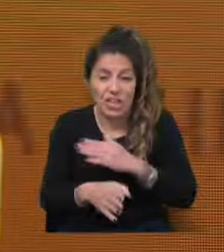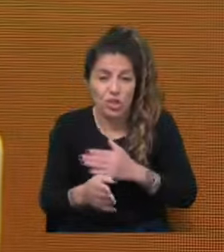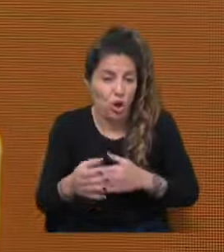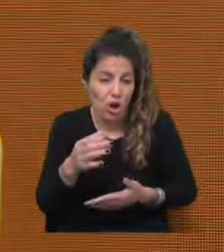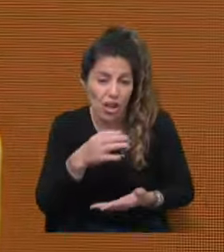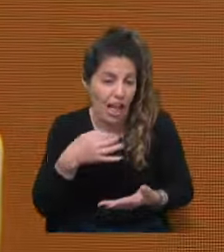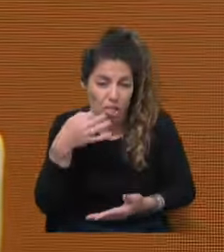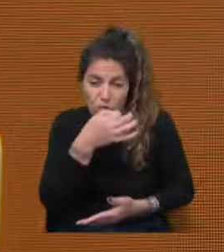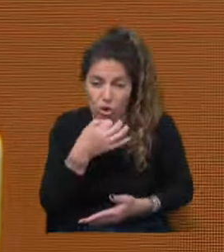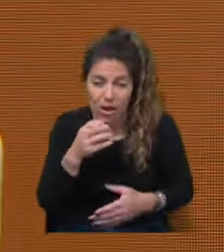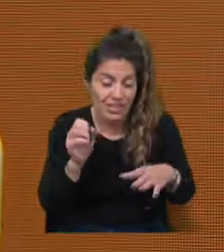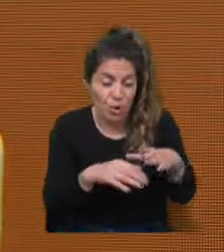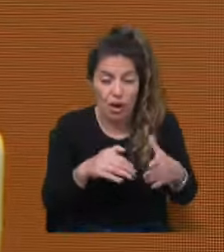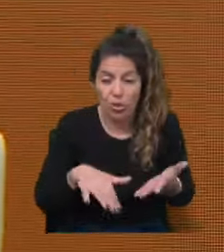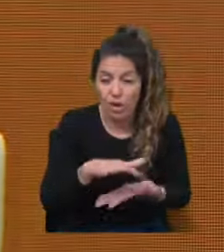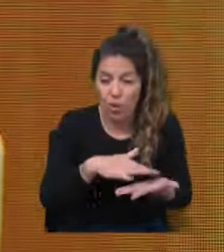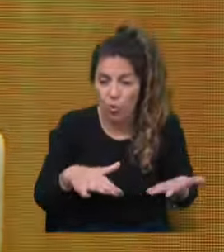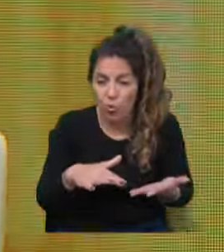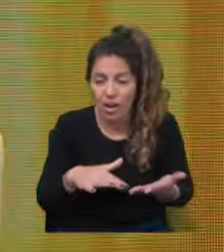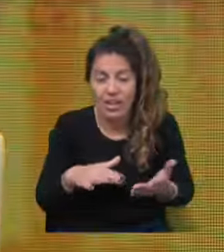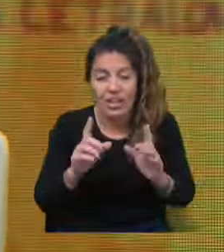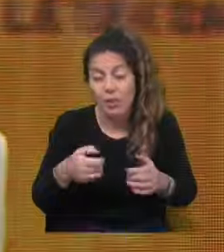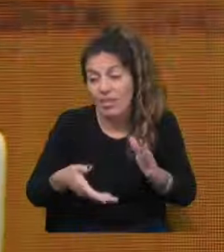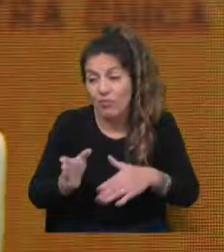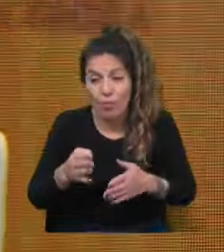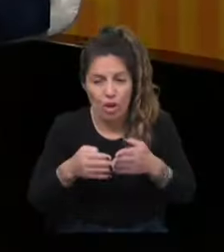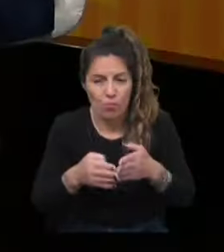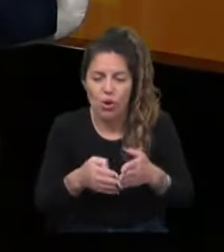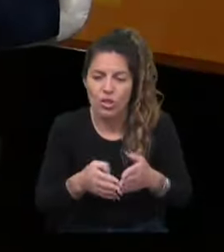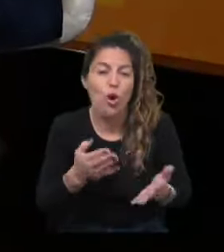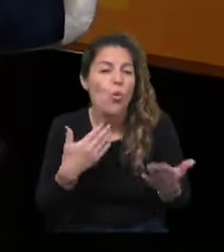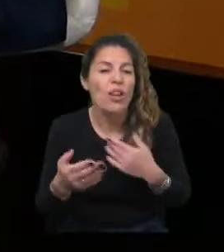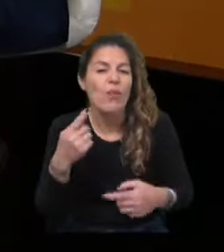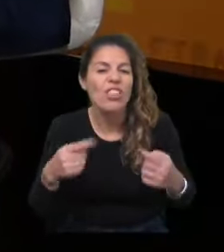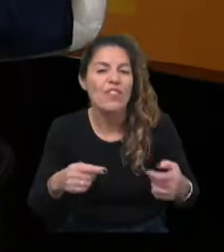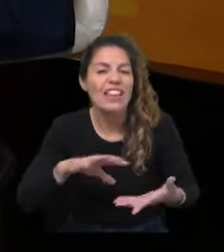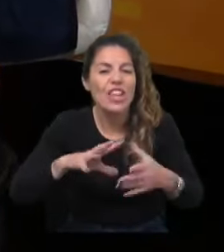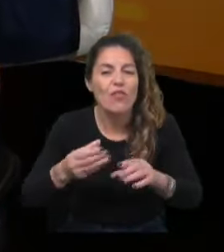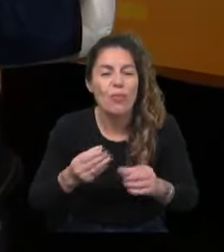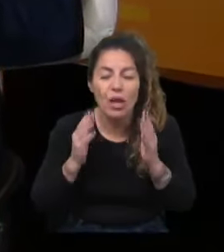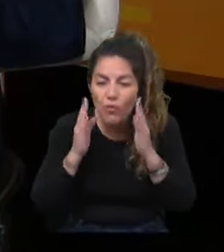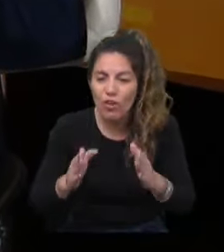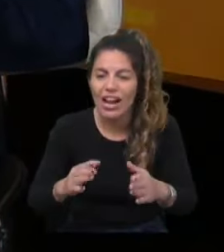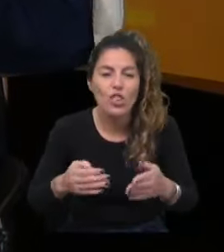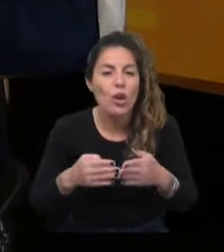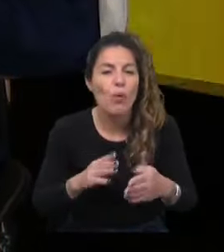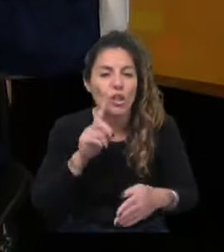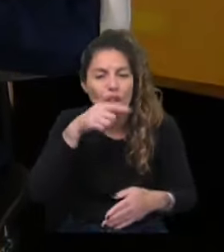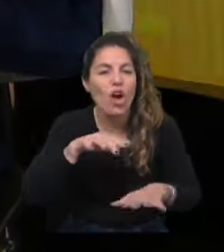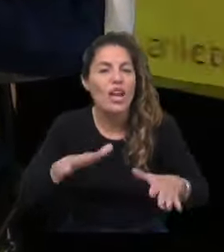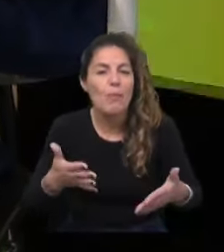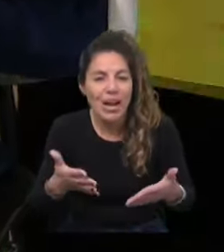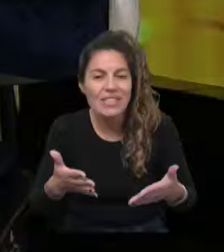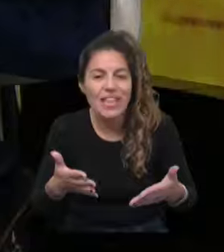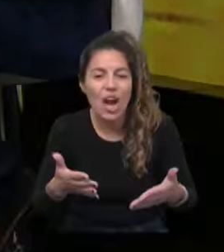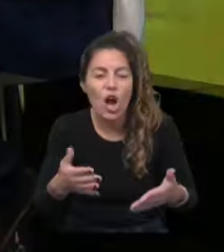Uruguay, cuando hablamos, se acopió en algún lugar y ahí terminó saliendo por el puerto. Cuando hablamos sobre las diferentes vías, ahora estábamos enfocándonos en el puerto de Montevideo, pero ¿qué pasa también con la